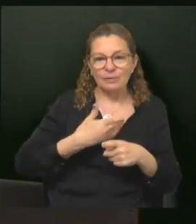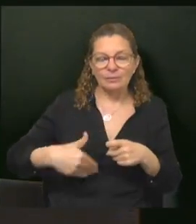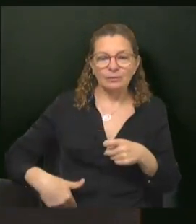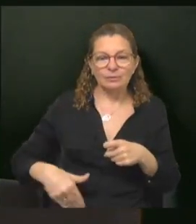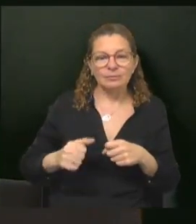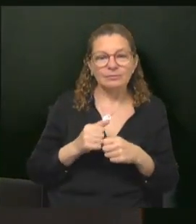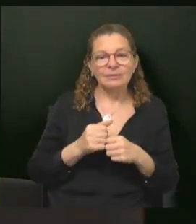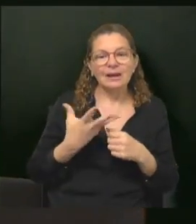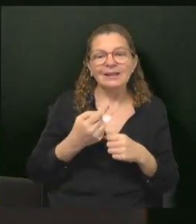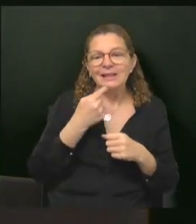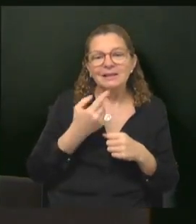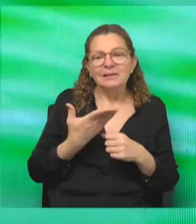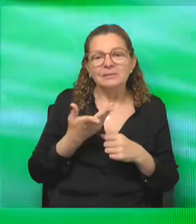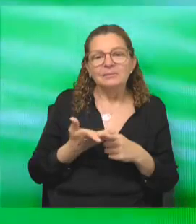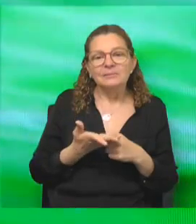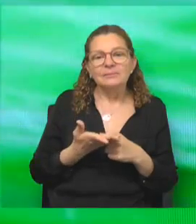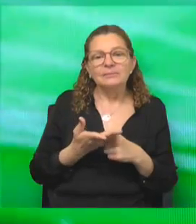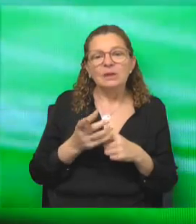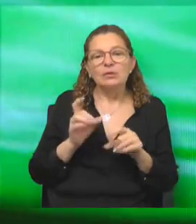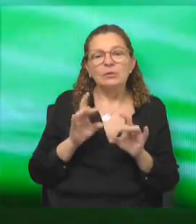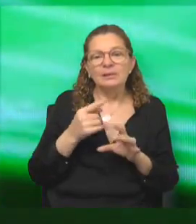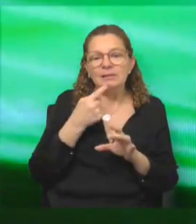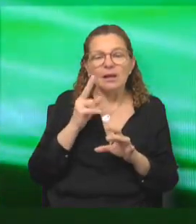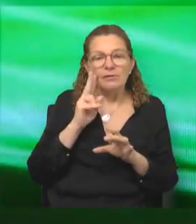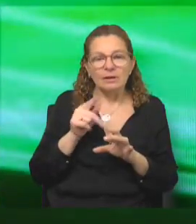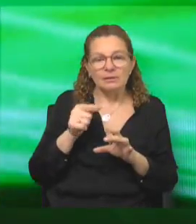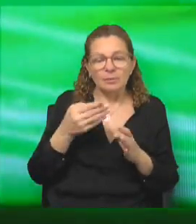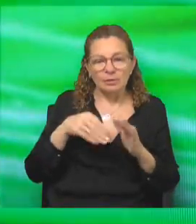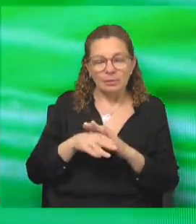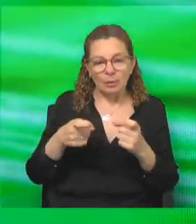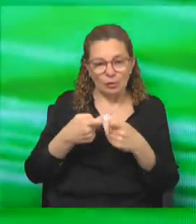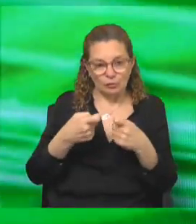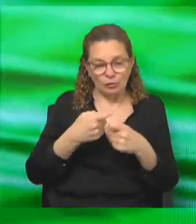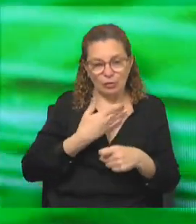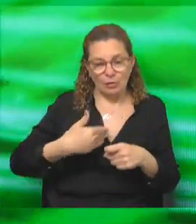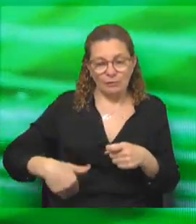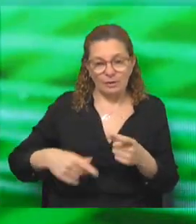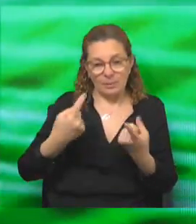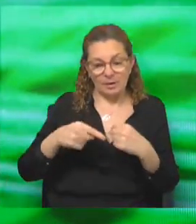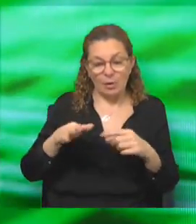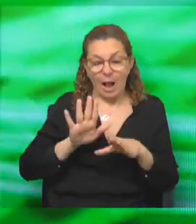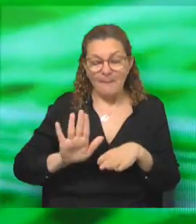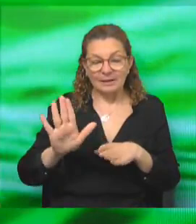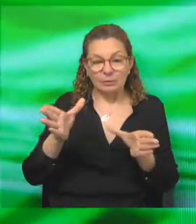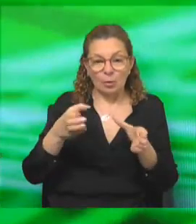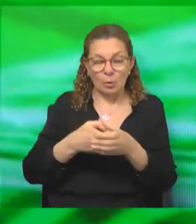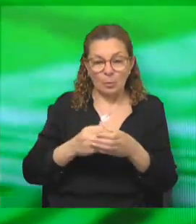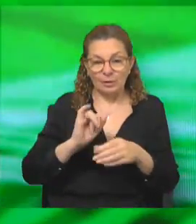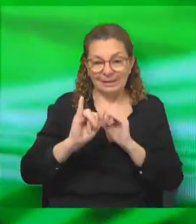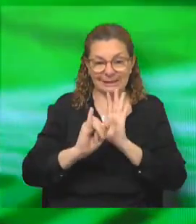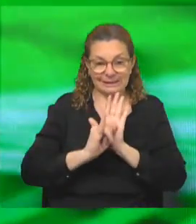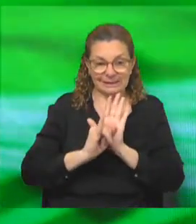mismo qué quisieron decir con eso no Simplemente que a ver nosotros integramos una coalición pero somos un partido que tiene su identidad